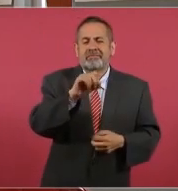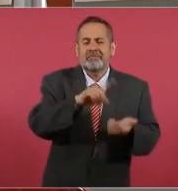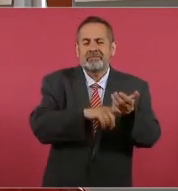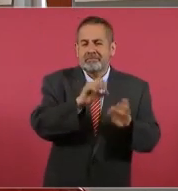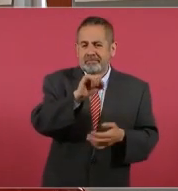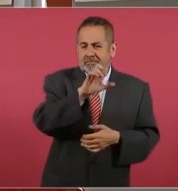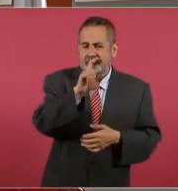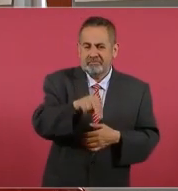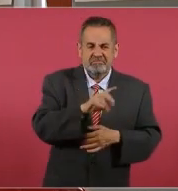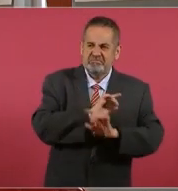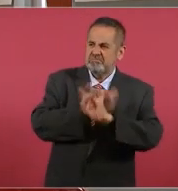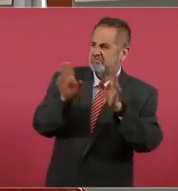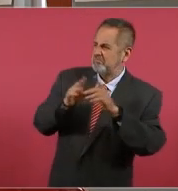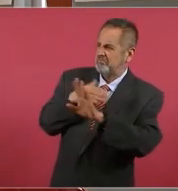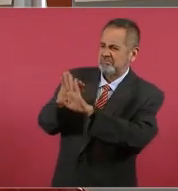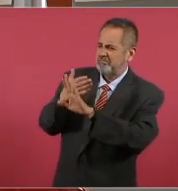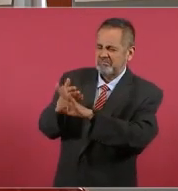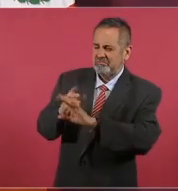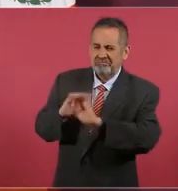reaccionario,